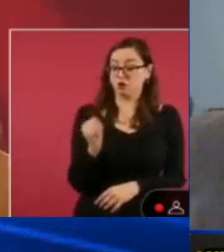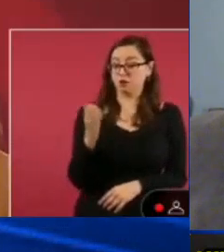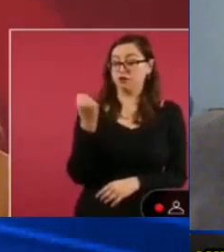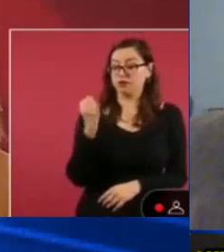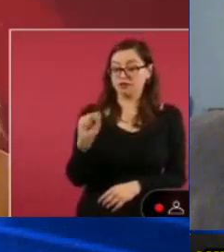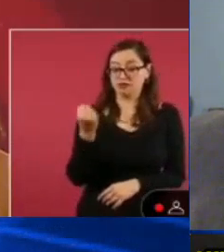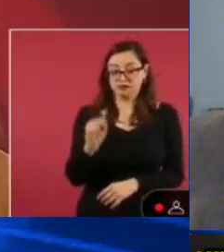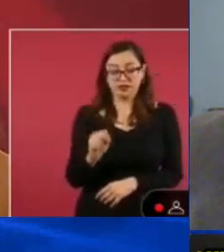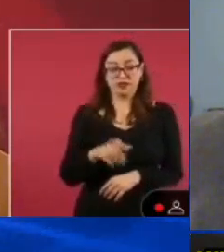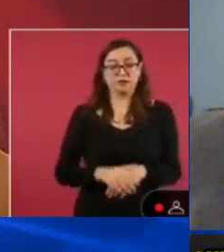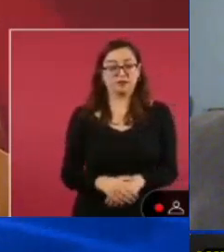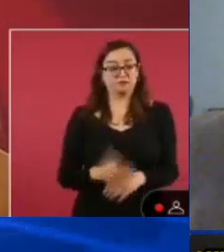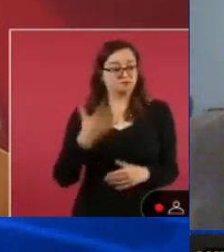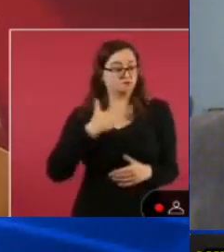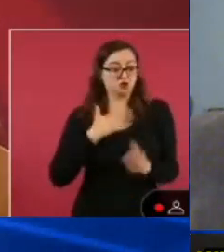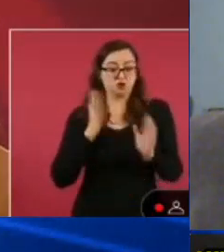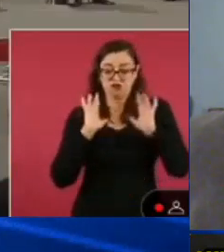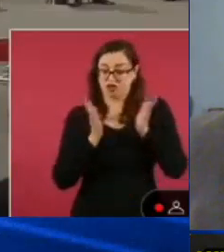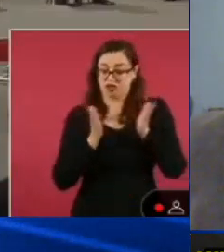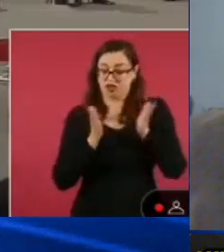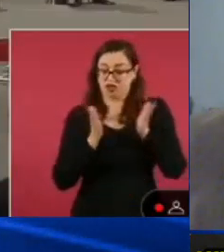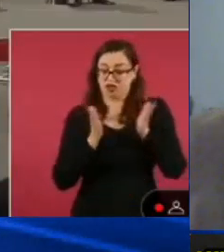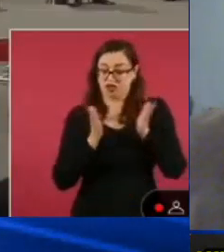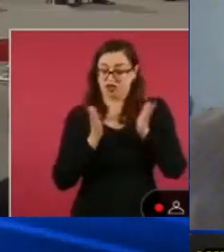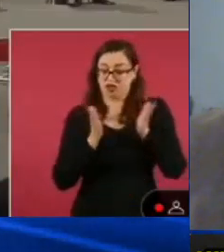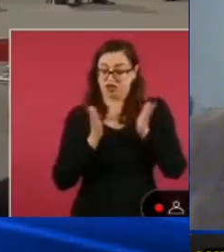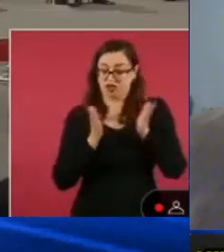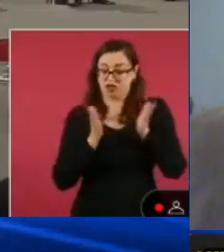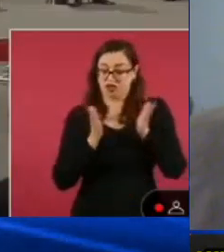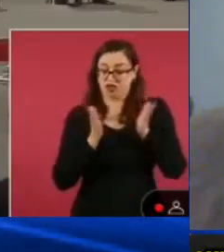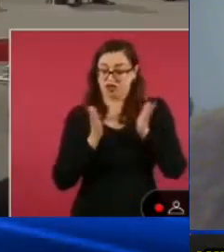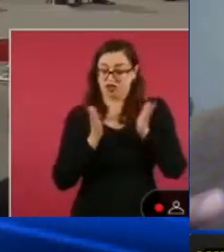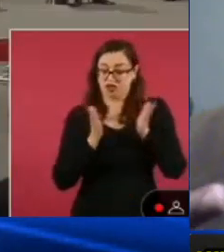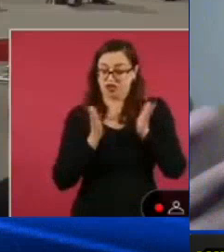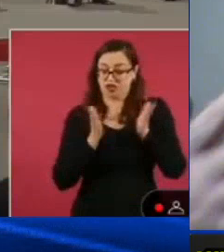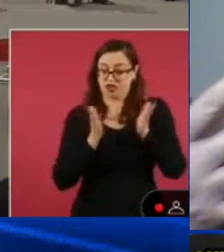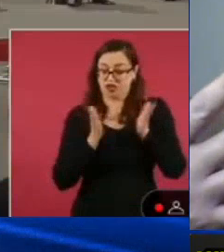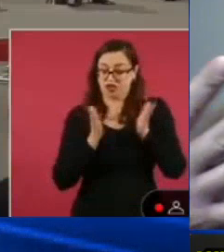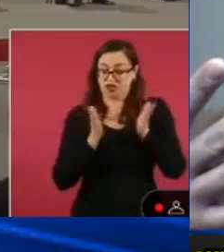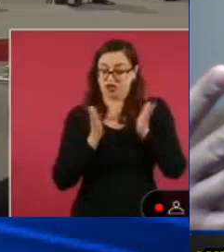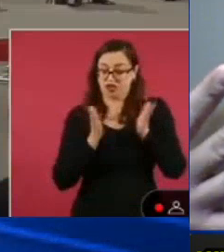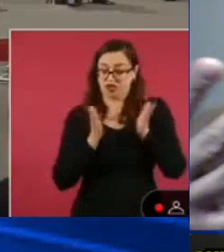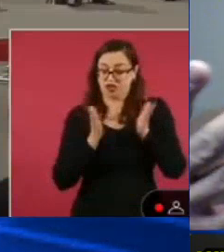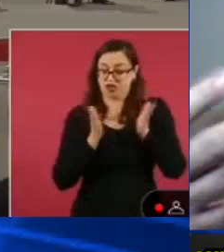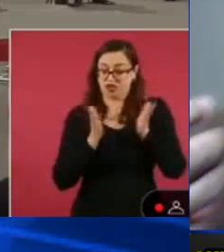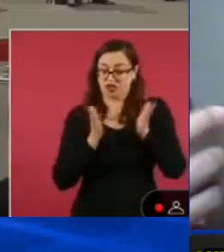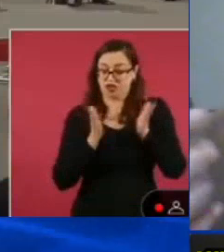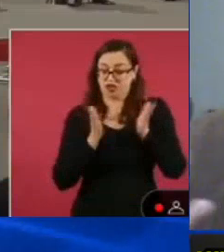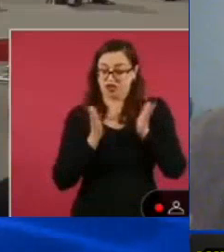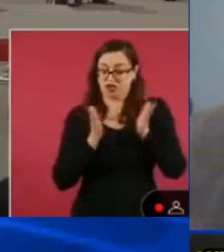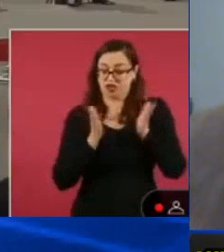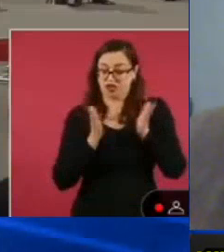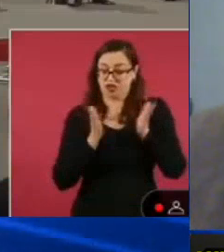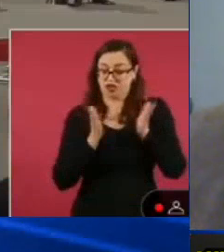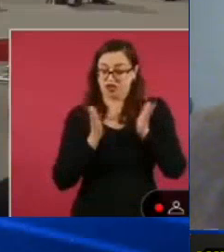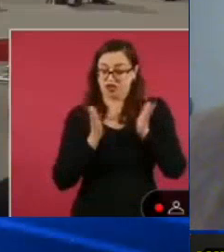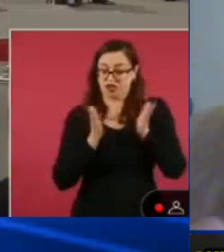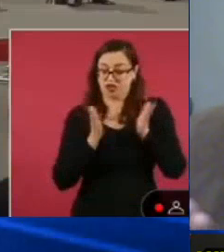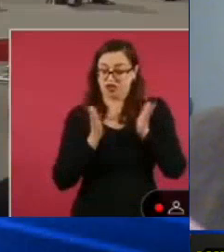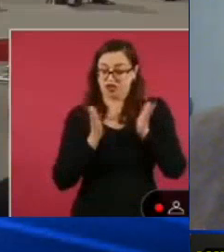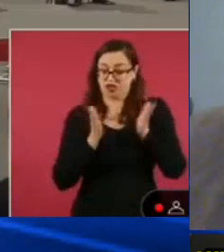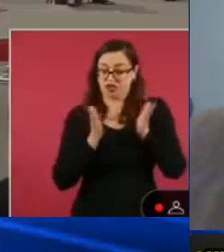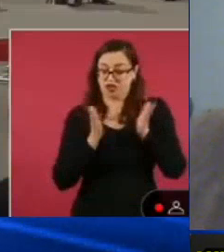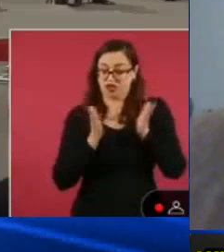sumarle al equipo está agotada me escucha usted que ella está muy emotiva tiene la voz entrecortada obviamente